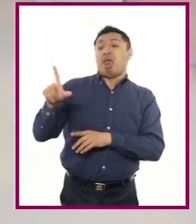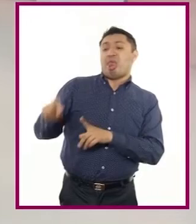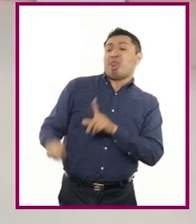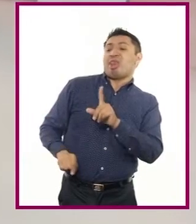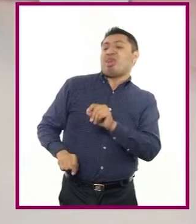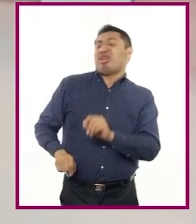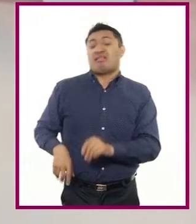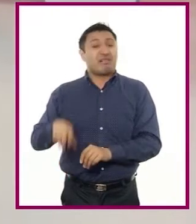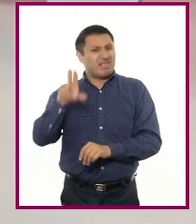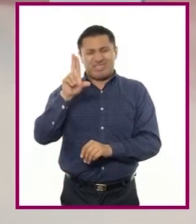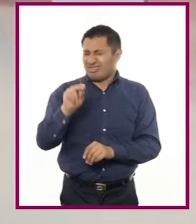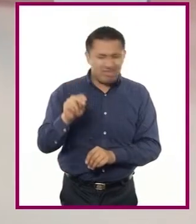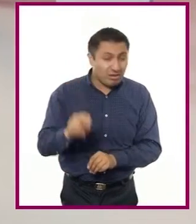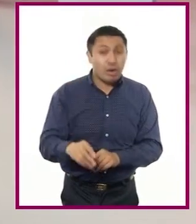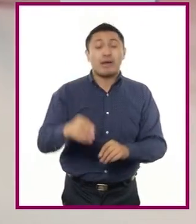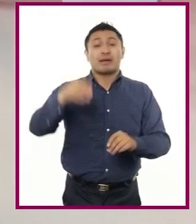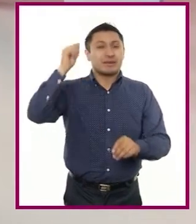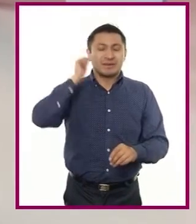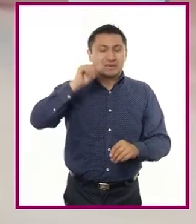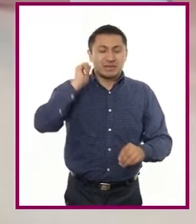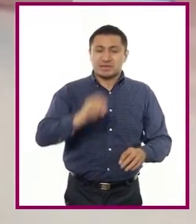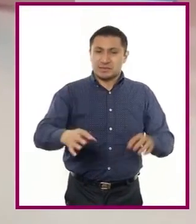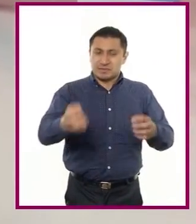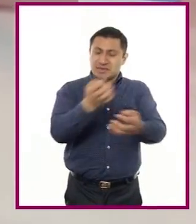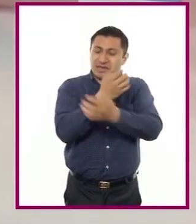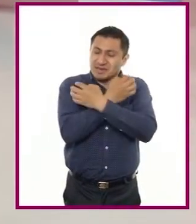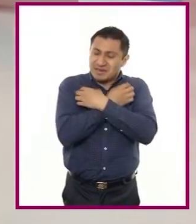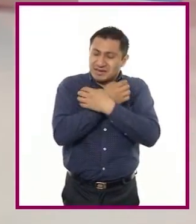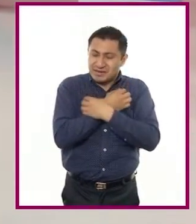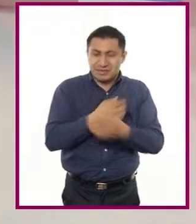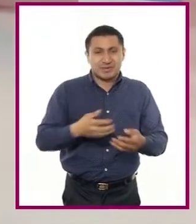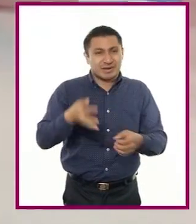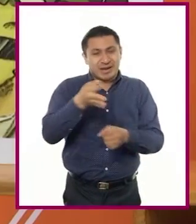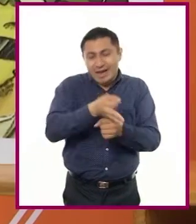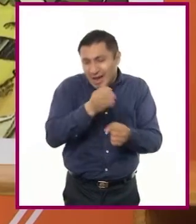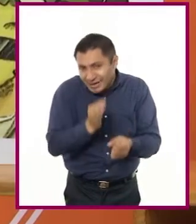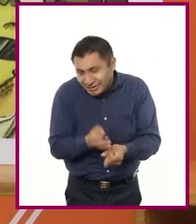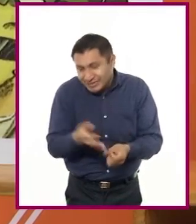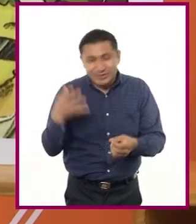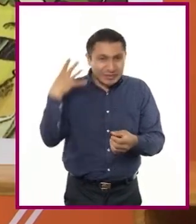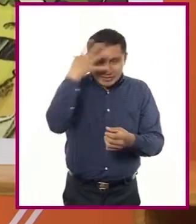se transmita, pero sin perder la frescura del género.